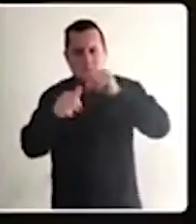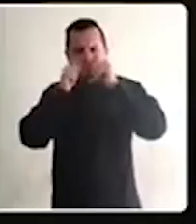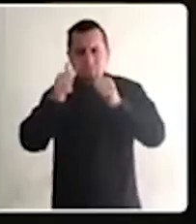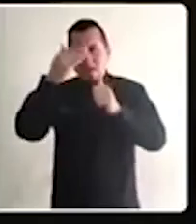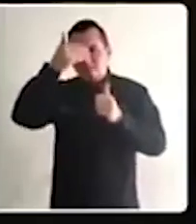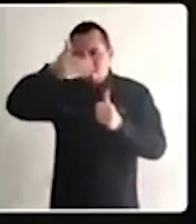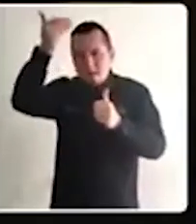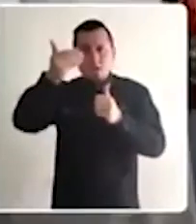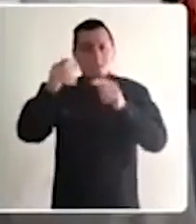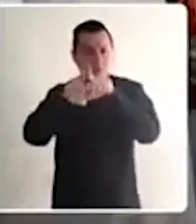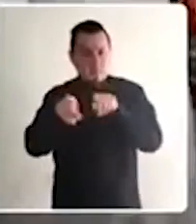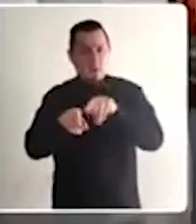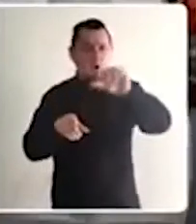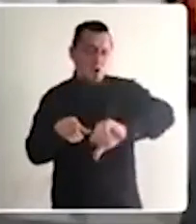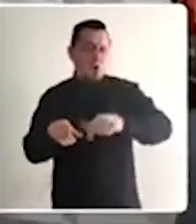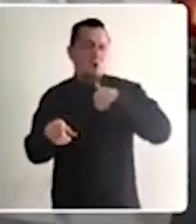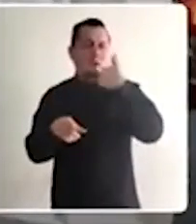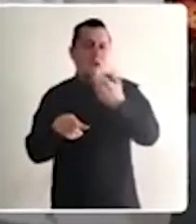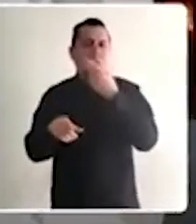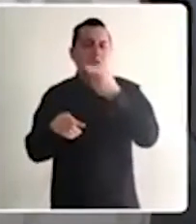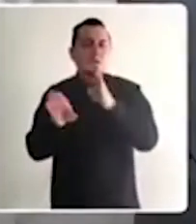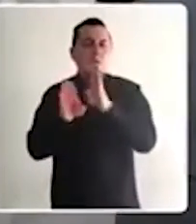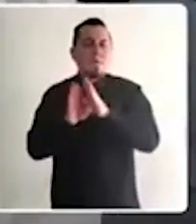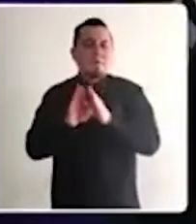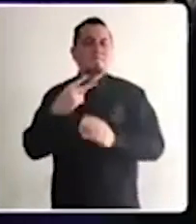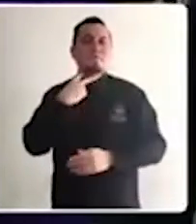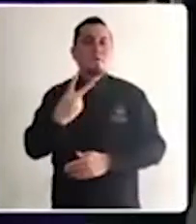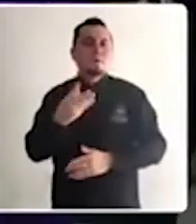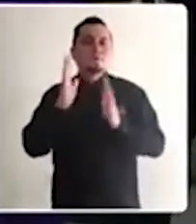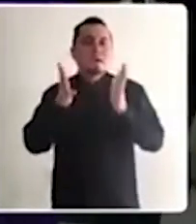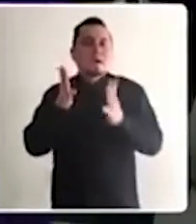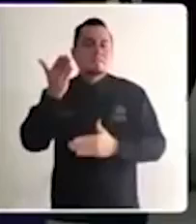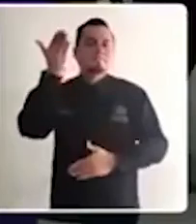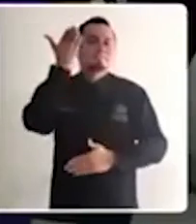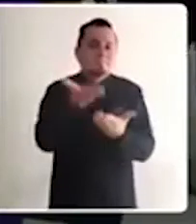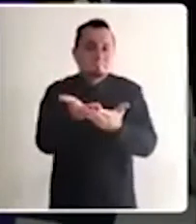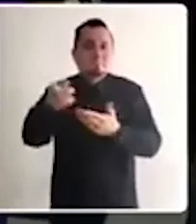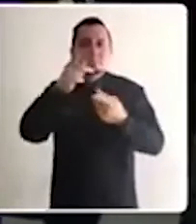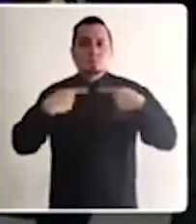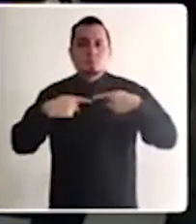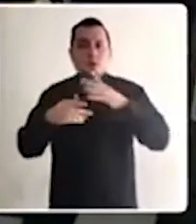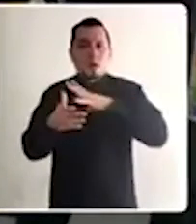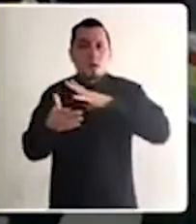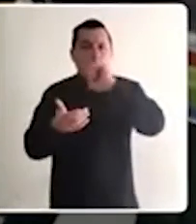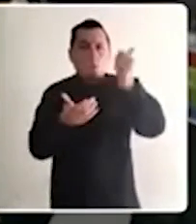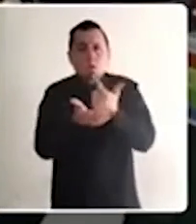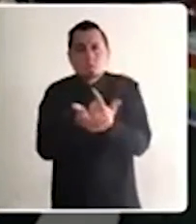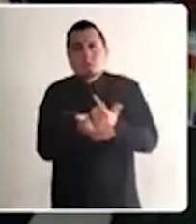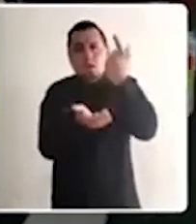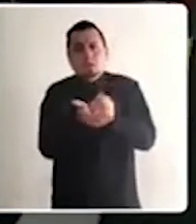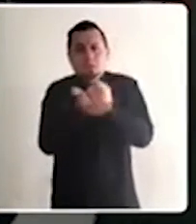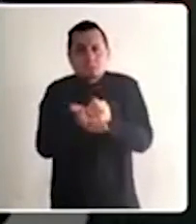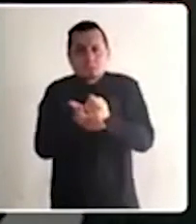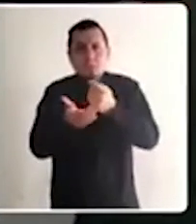de médicos y enfermeras. Por eso hoy quiero levantar la voz para hablar por quienes hoy están silenciados en una terapia intensiva